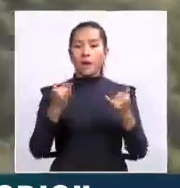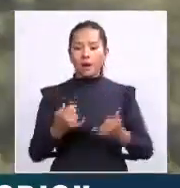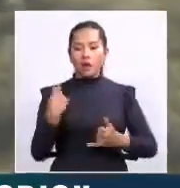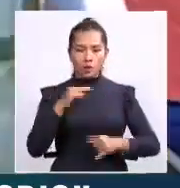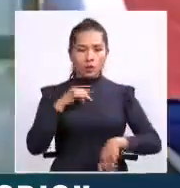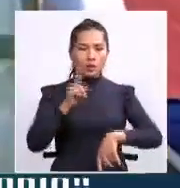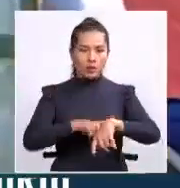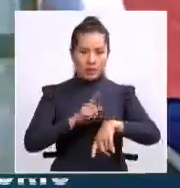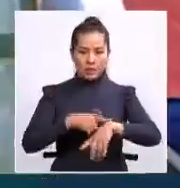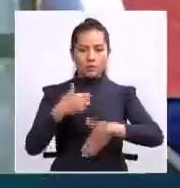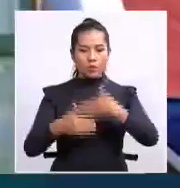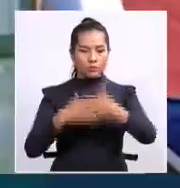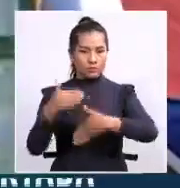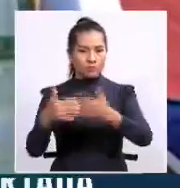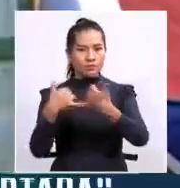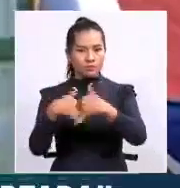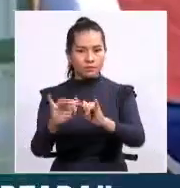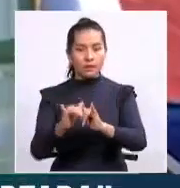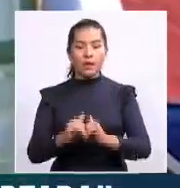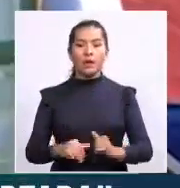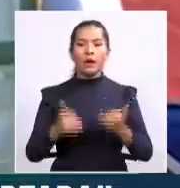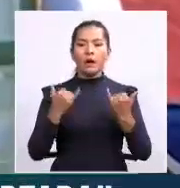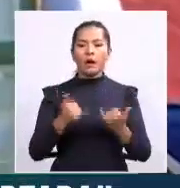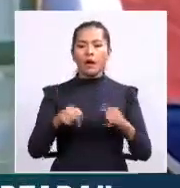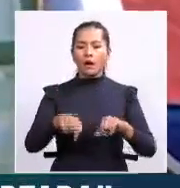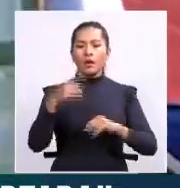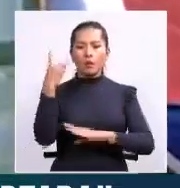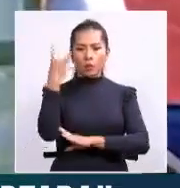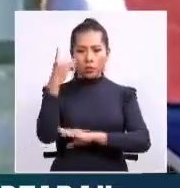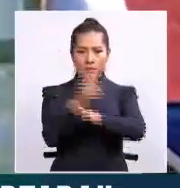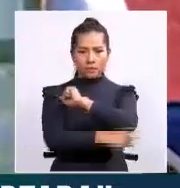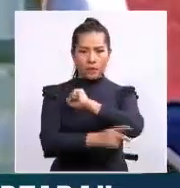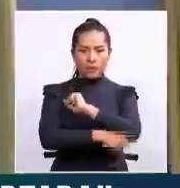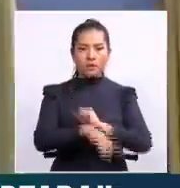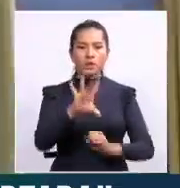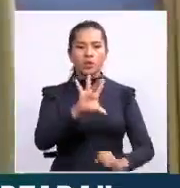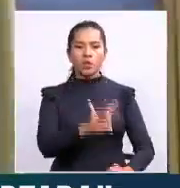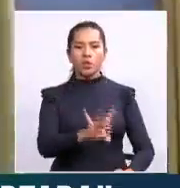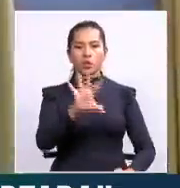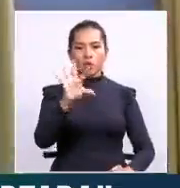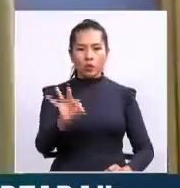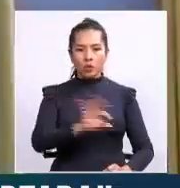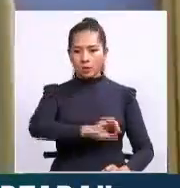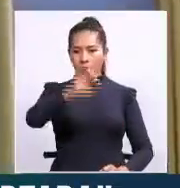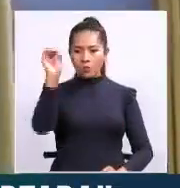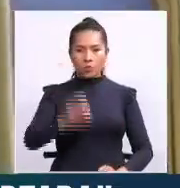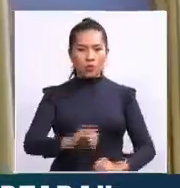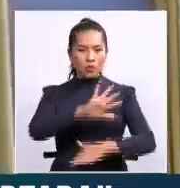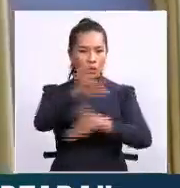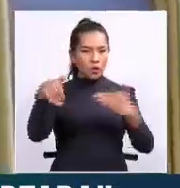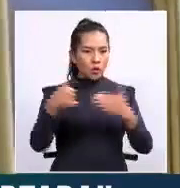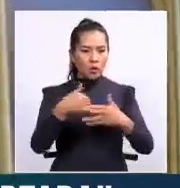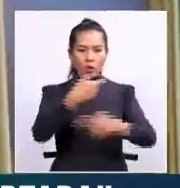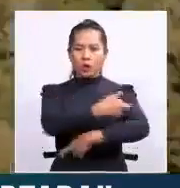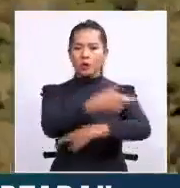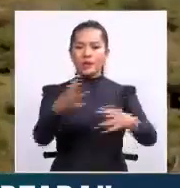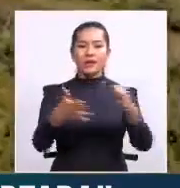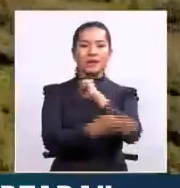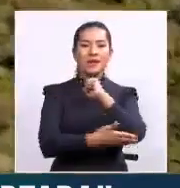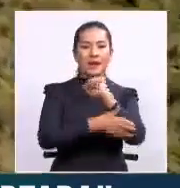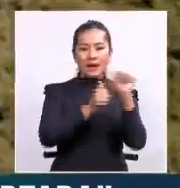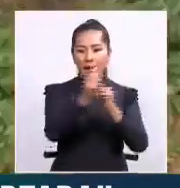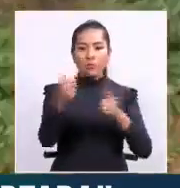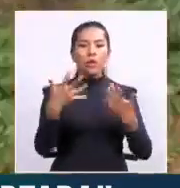etapa. Quiere decir que nuestro país, el 89% de las tierras en el área rural tiene